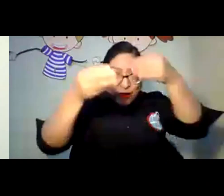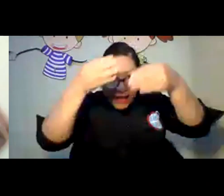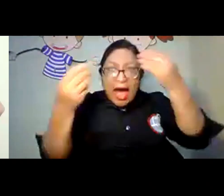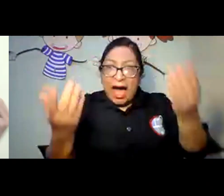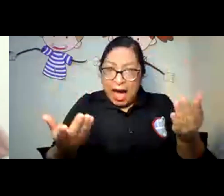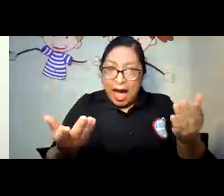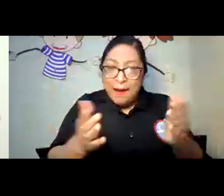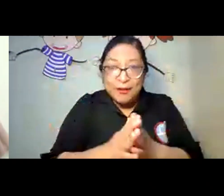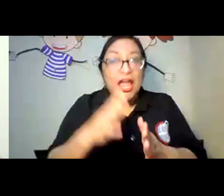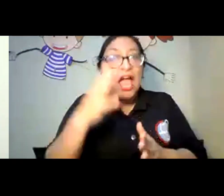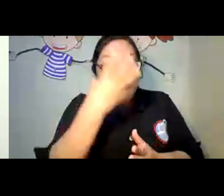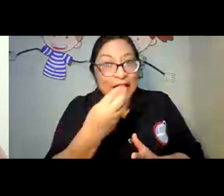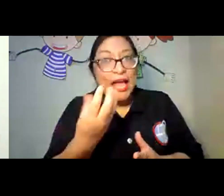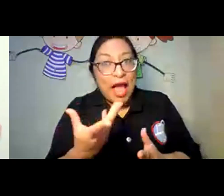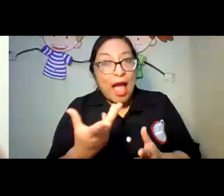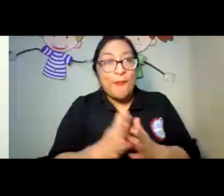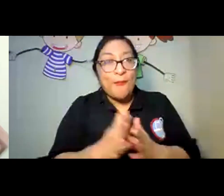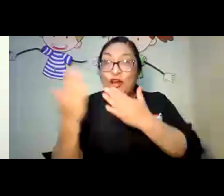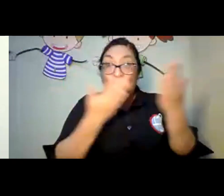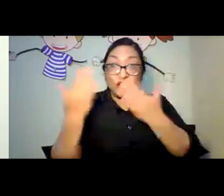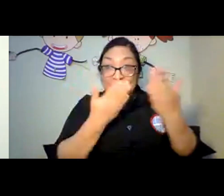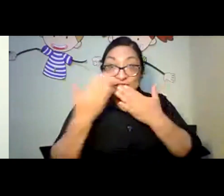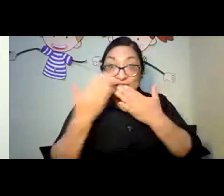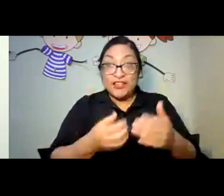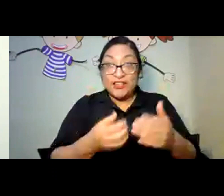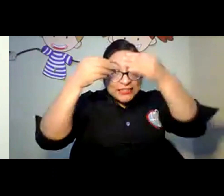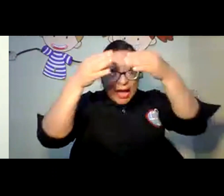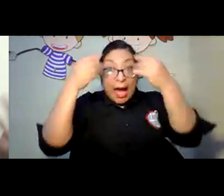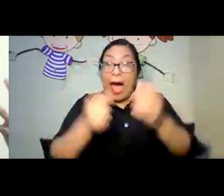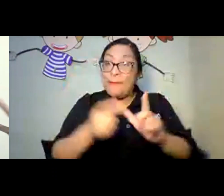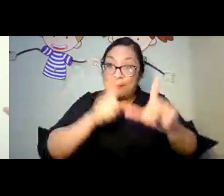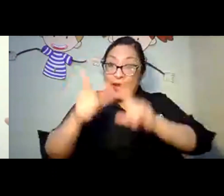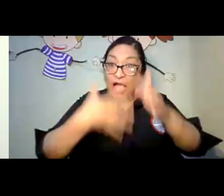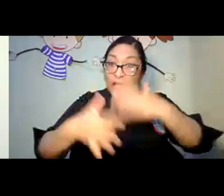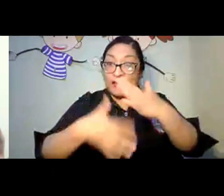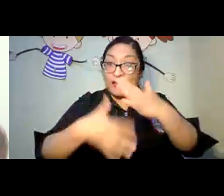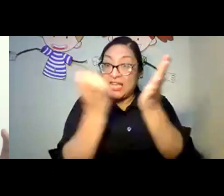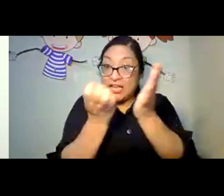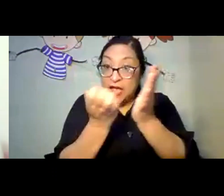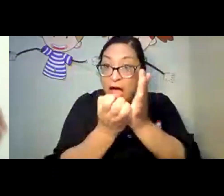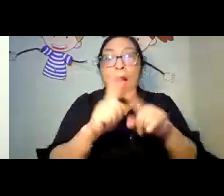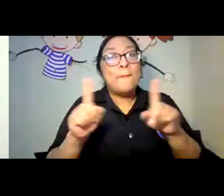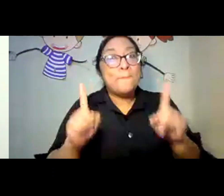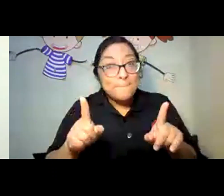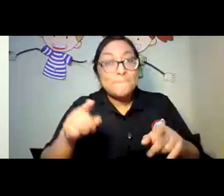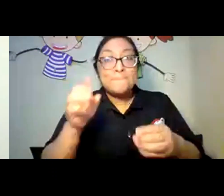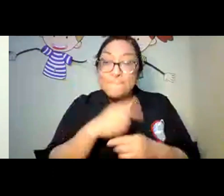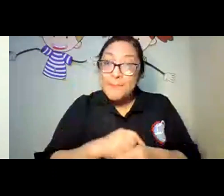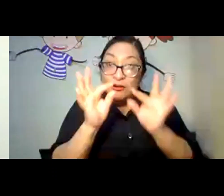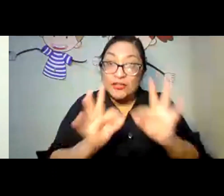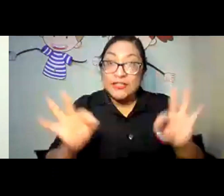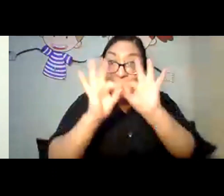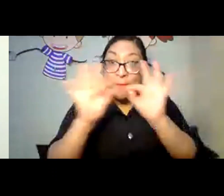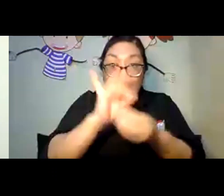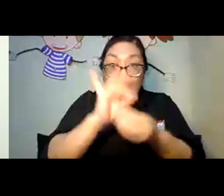educativo, pero qué especial también sería que ustedes como padres de familia y la familia en general se pueda